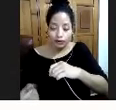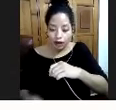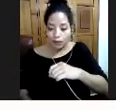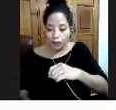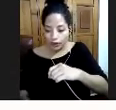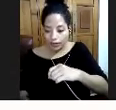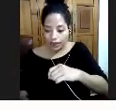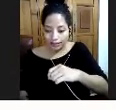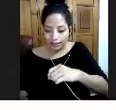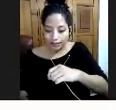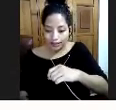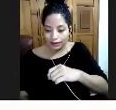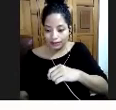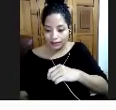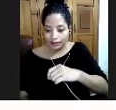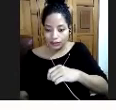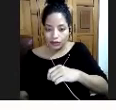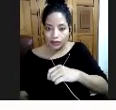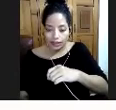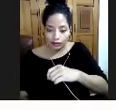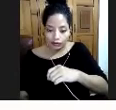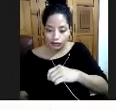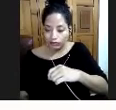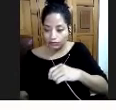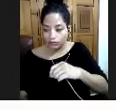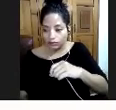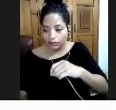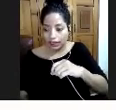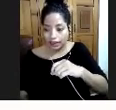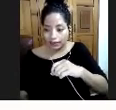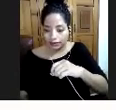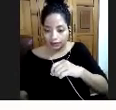¿no? Porque estaba extrayendo datos